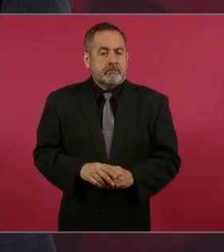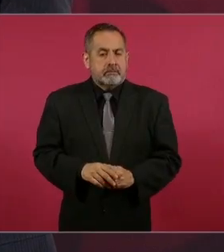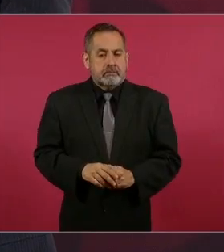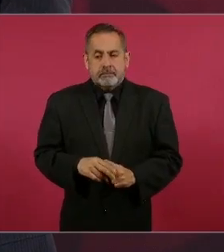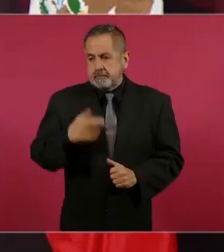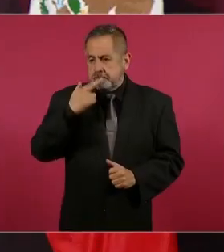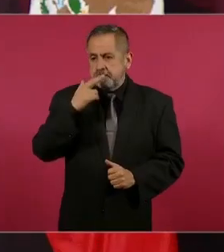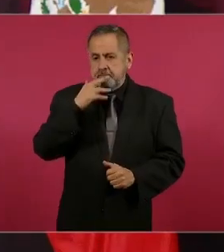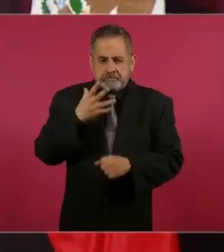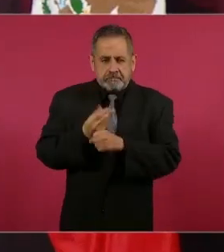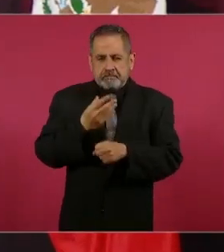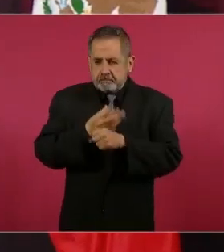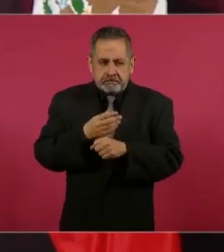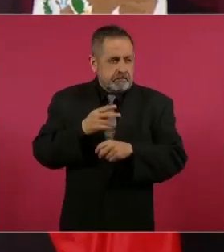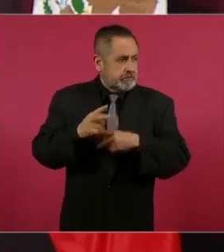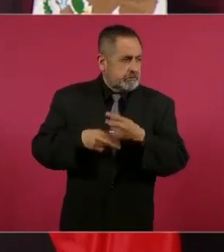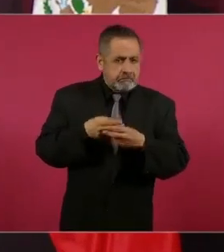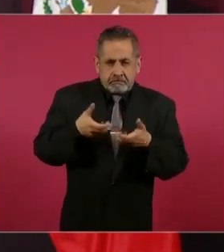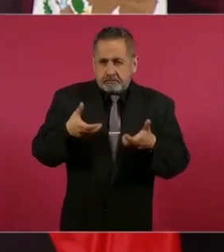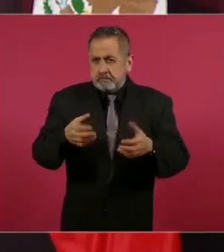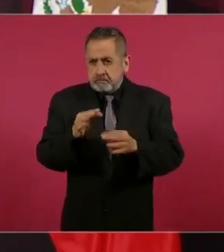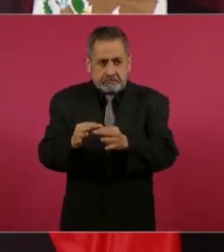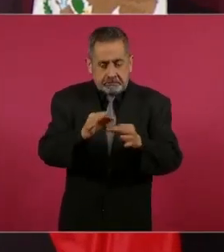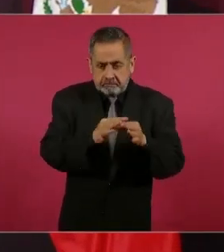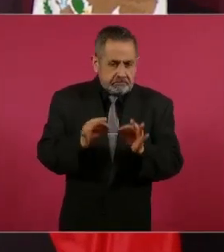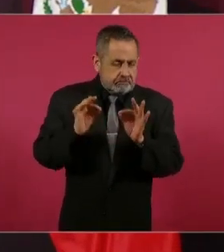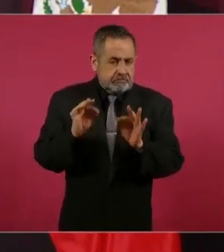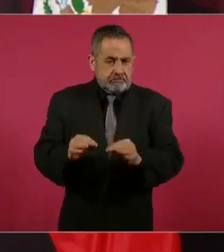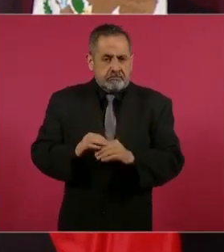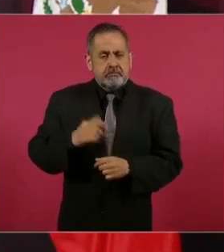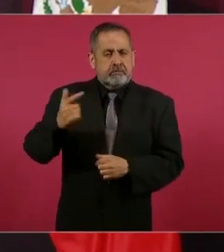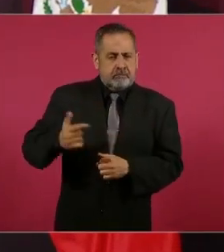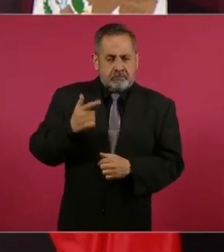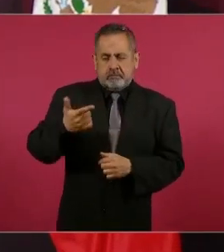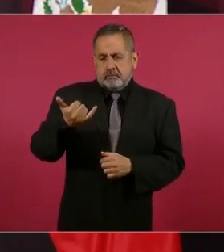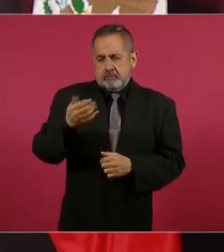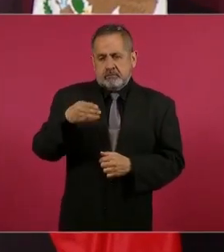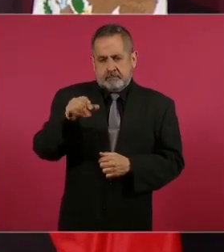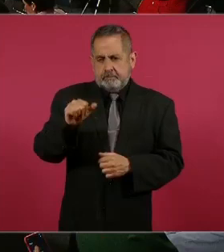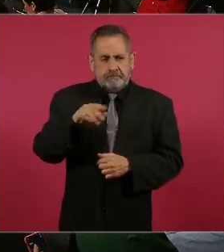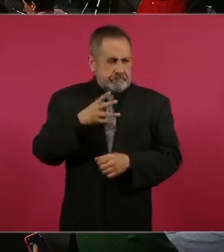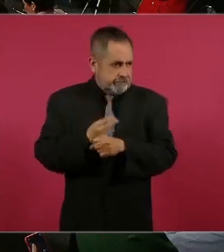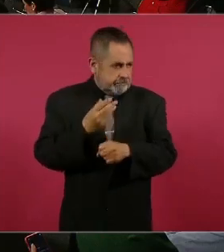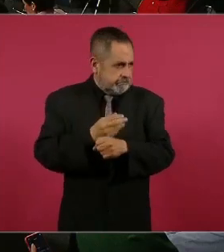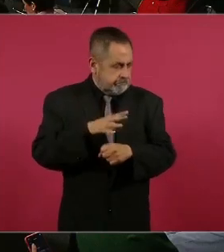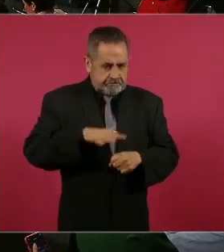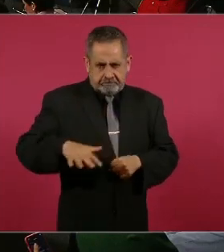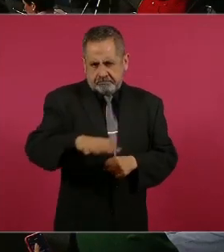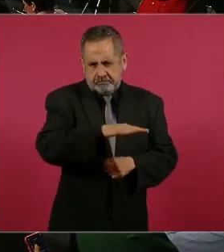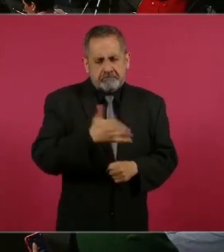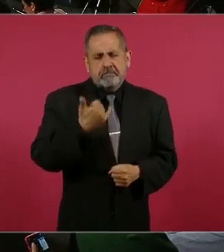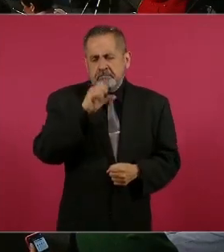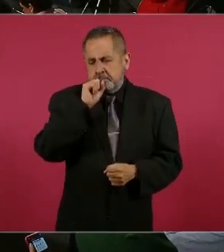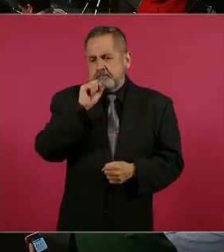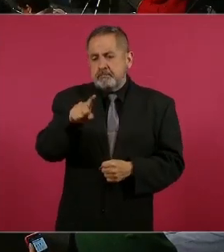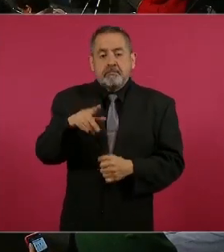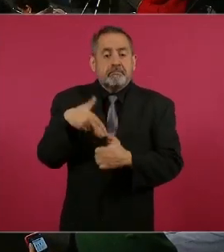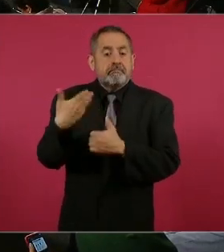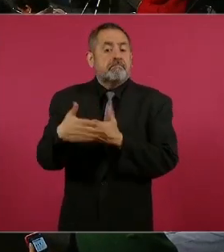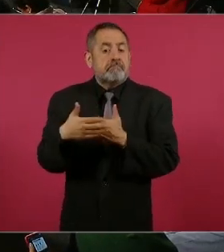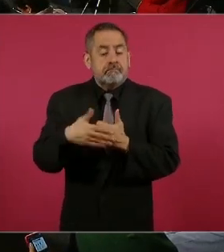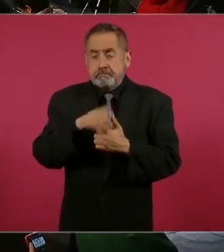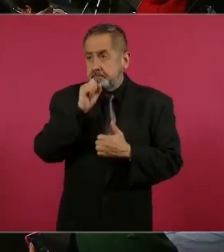el mejoramiento de las calles en Guaymas, y para entonces vamos también ya a